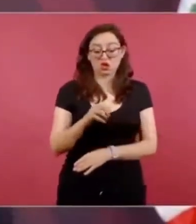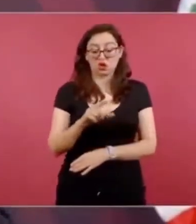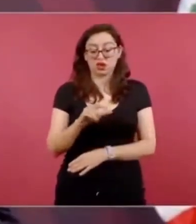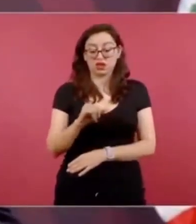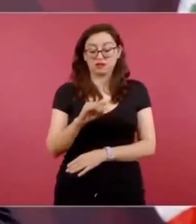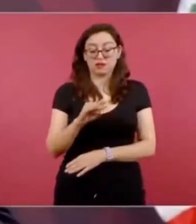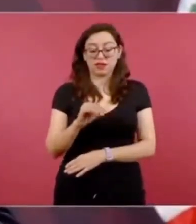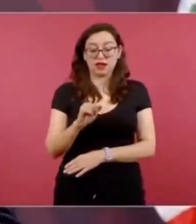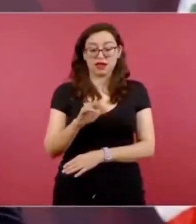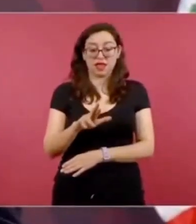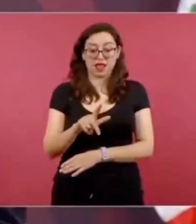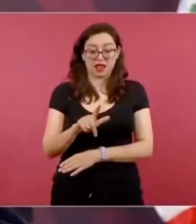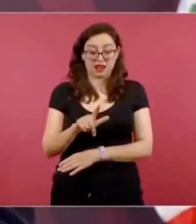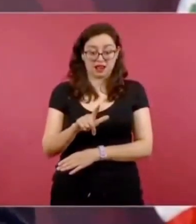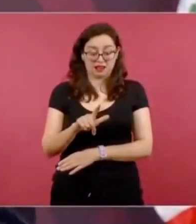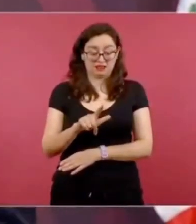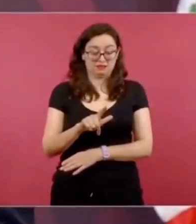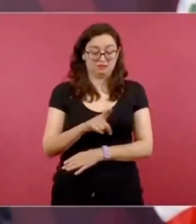abandonó